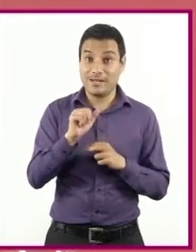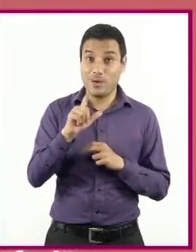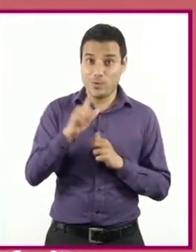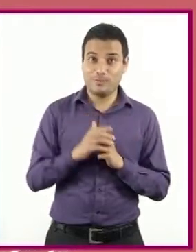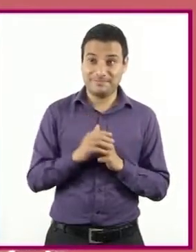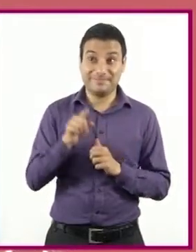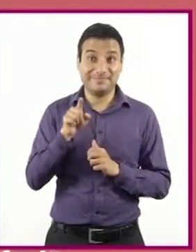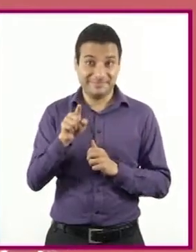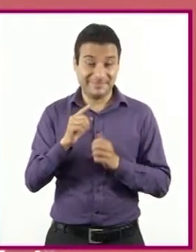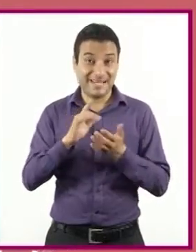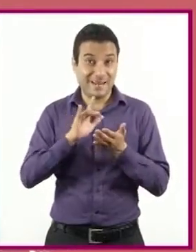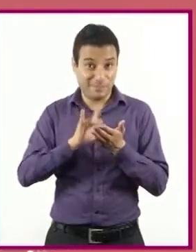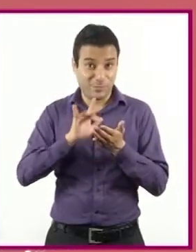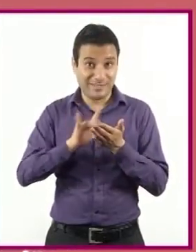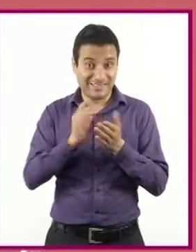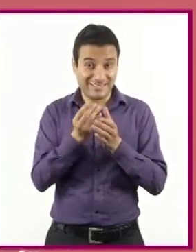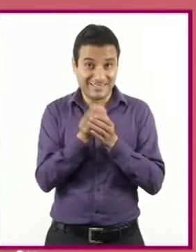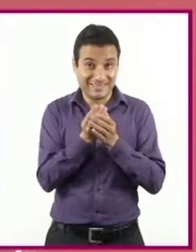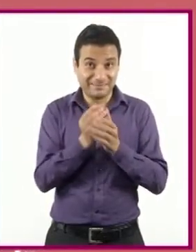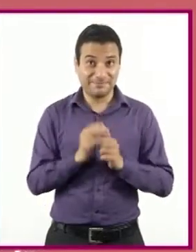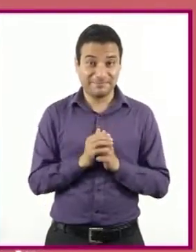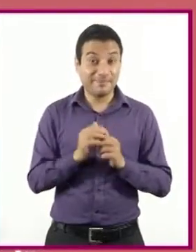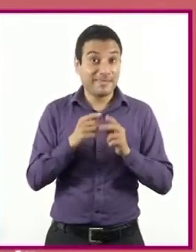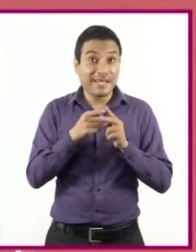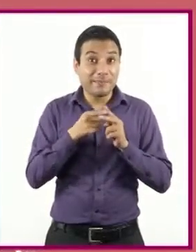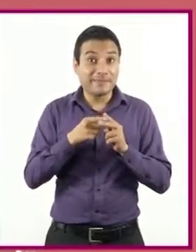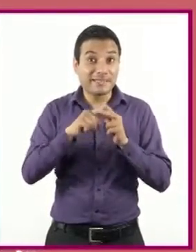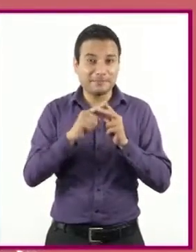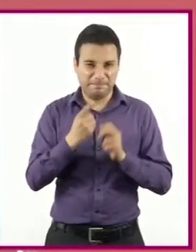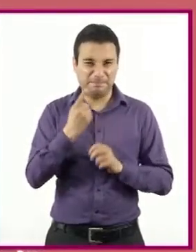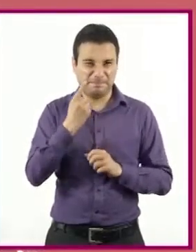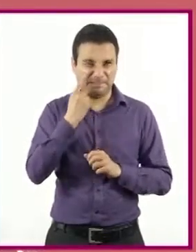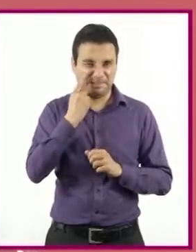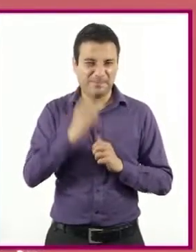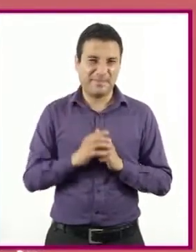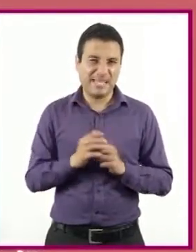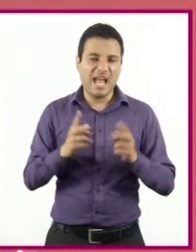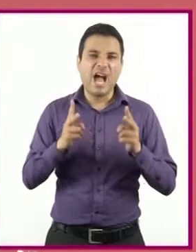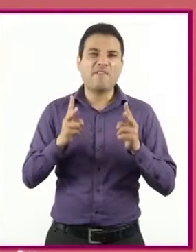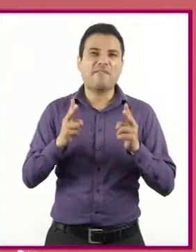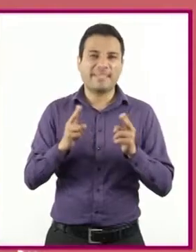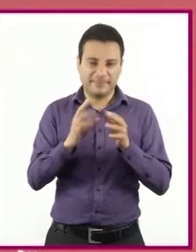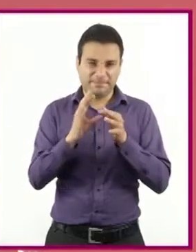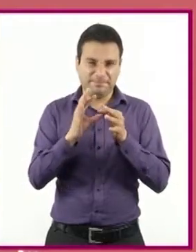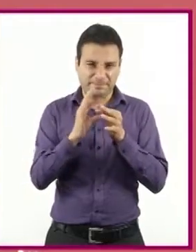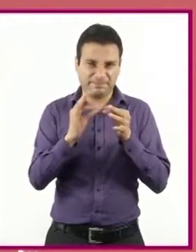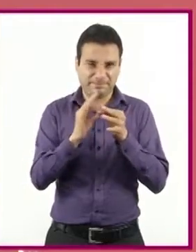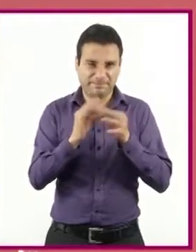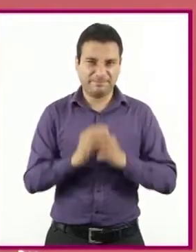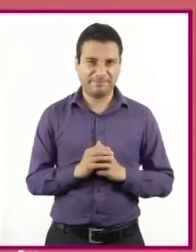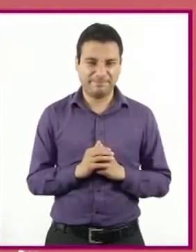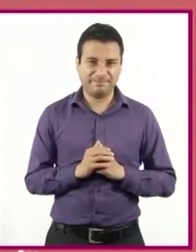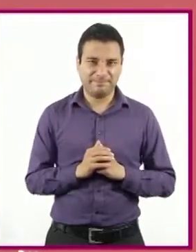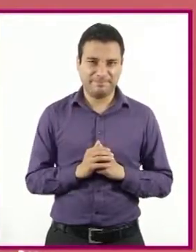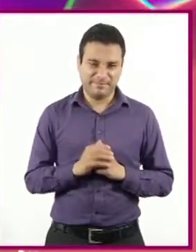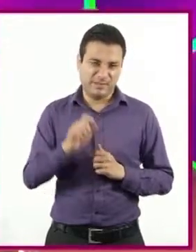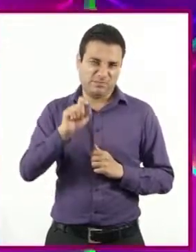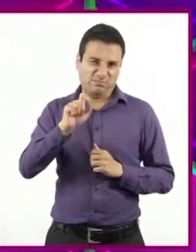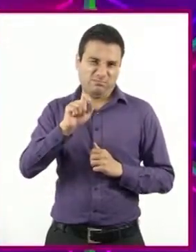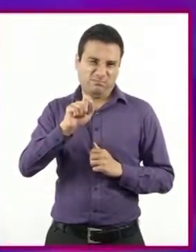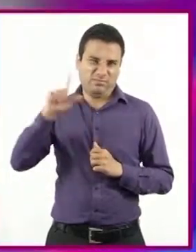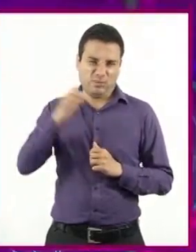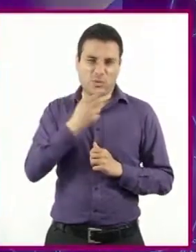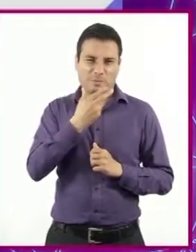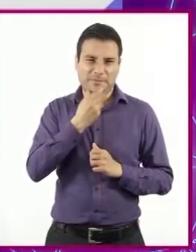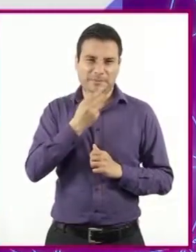su colaboración en esta sesión. Para iniciar, escuchemos la frase célebre de Jean-Baptiste Perrin, famoso físico y químico